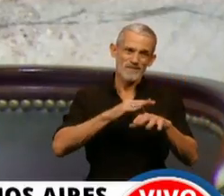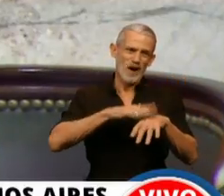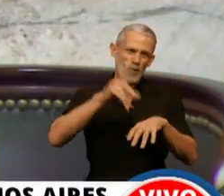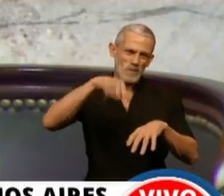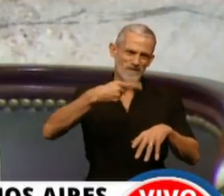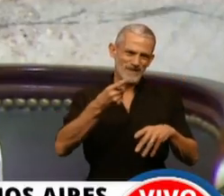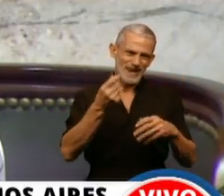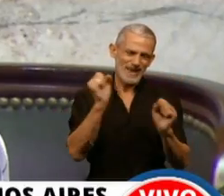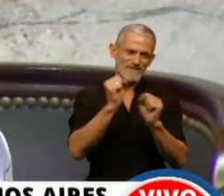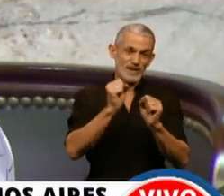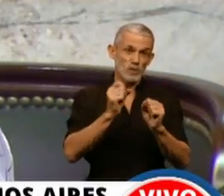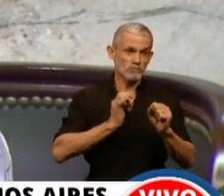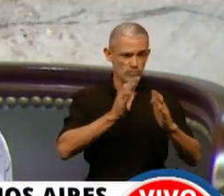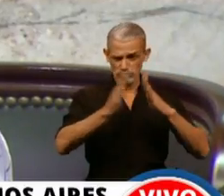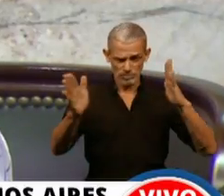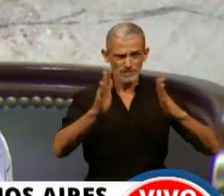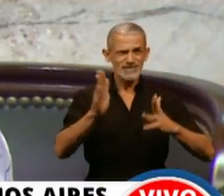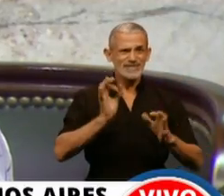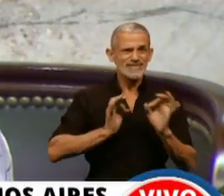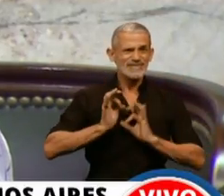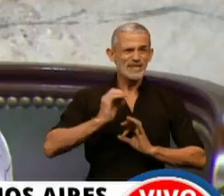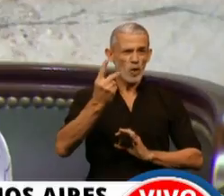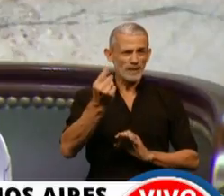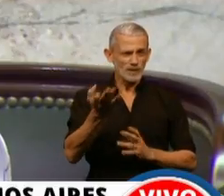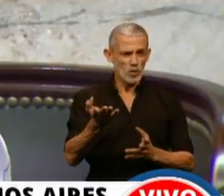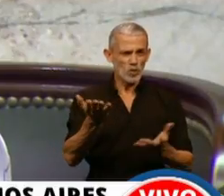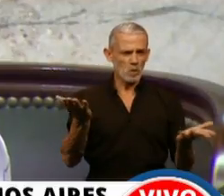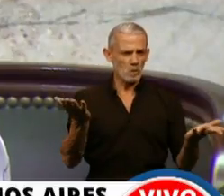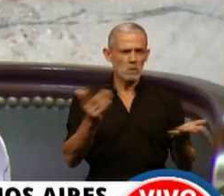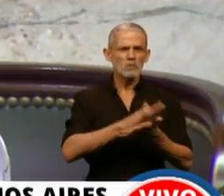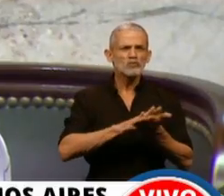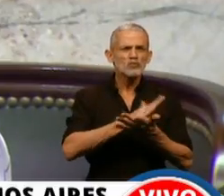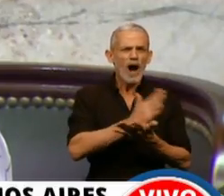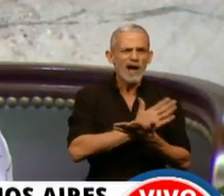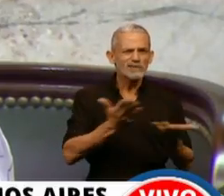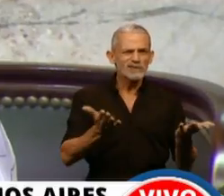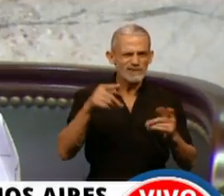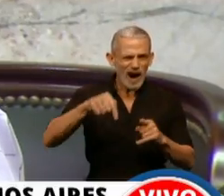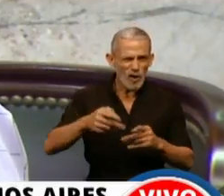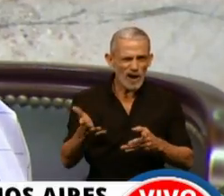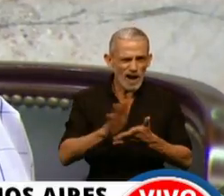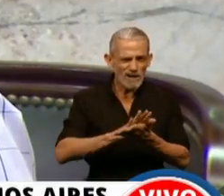fíjese es pleno siglo 21 uno podría decir porque no se resolvió antes